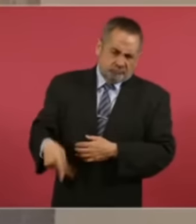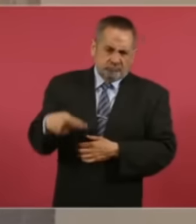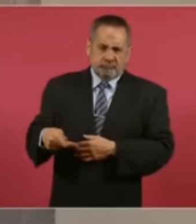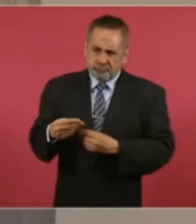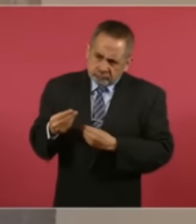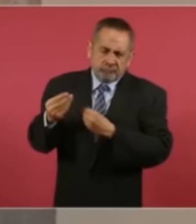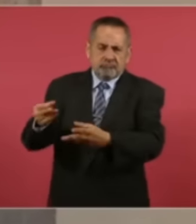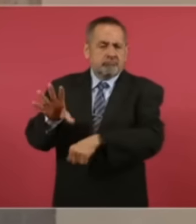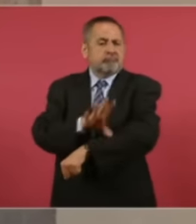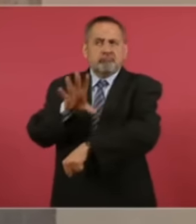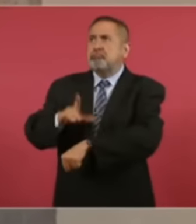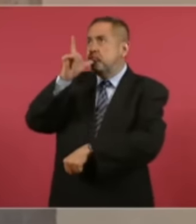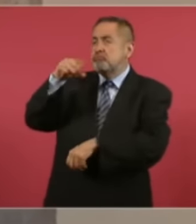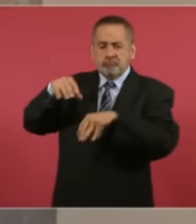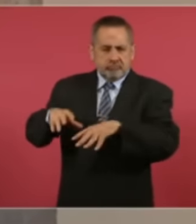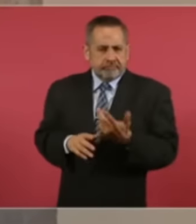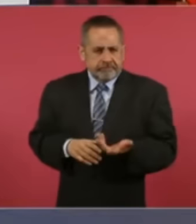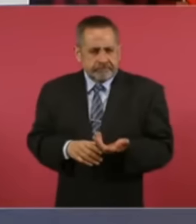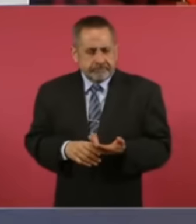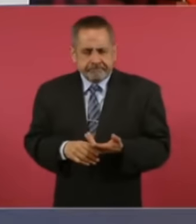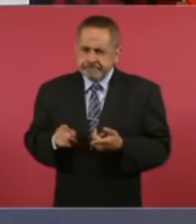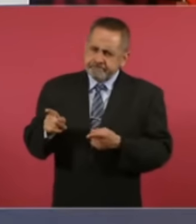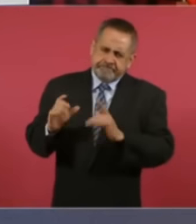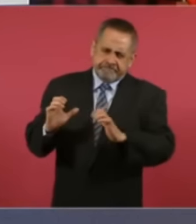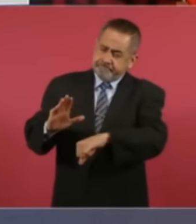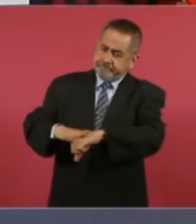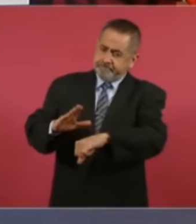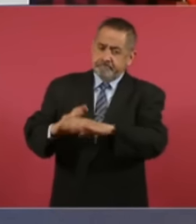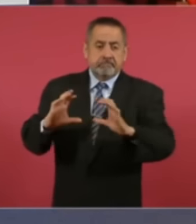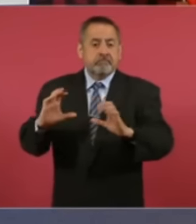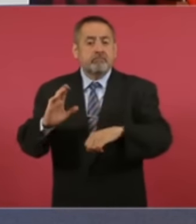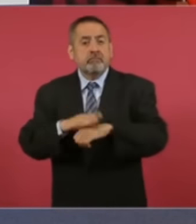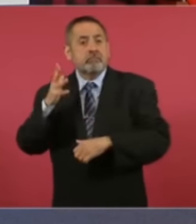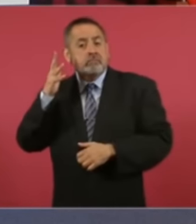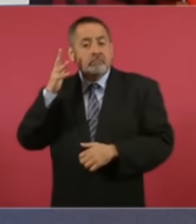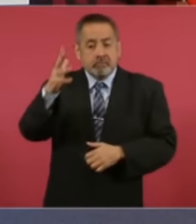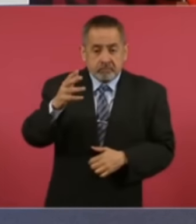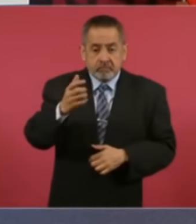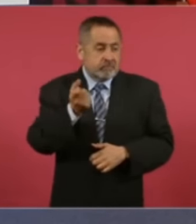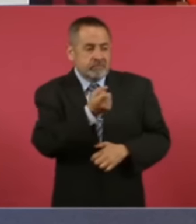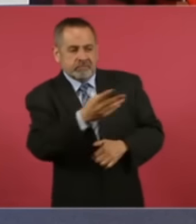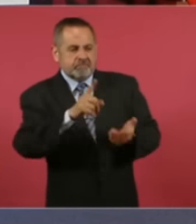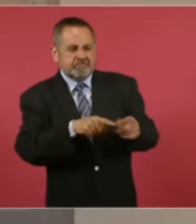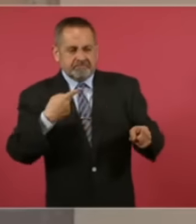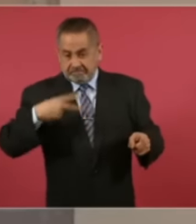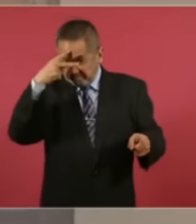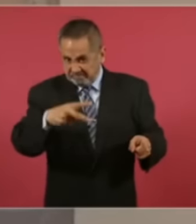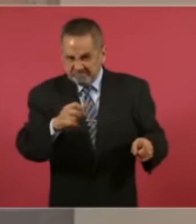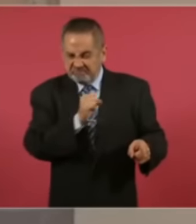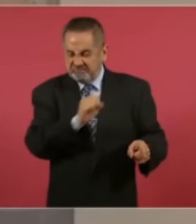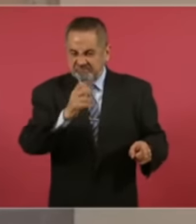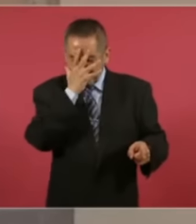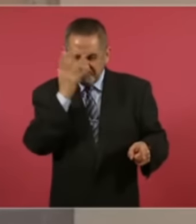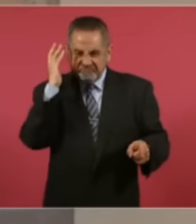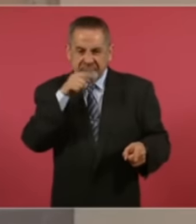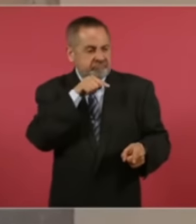pero no se confíen, porque en años futuros algunos malos mexicanos, identificados con las